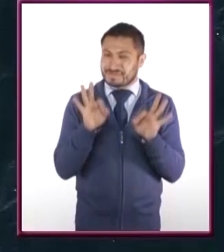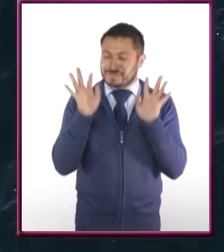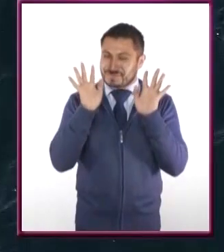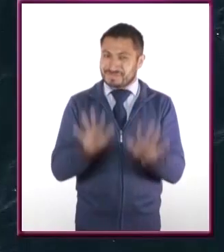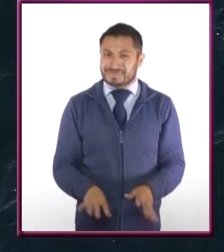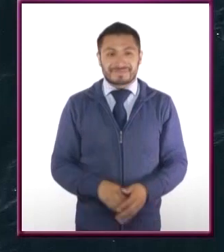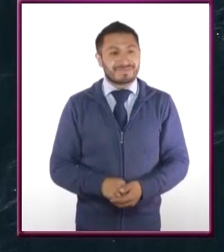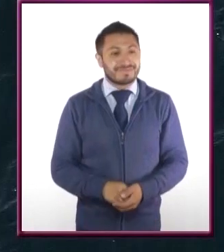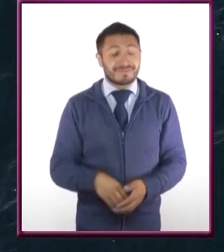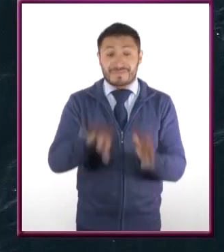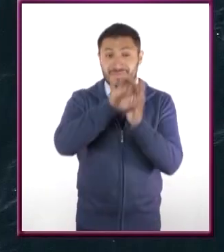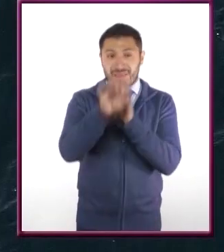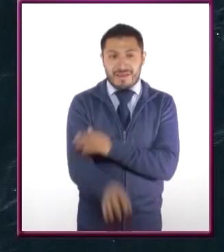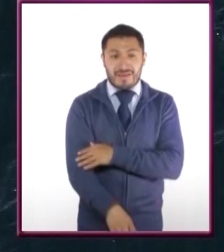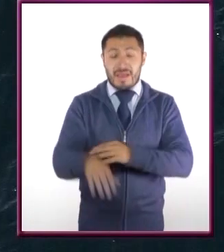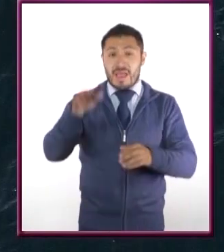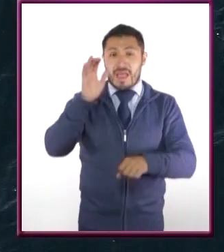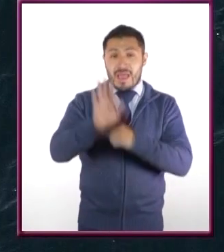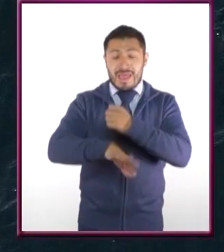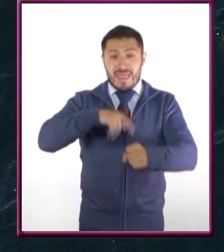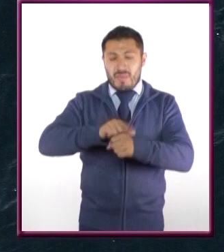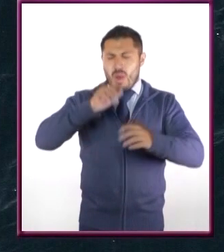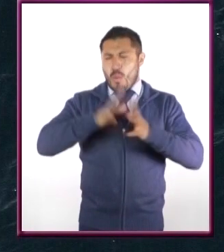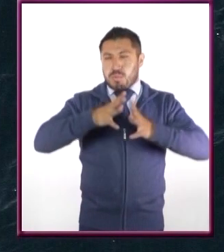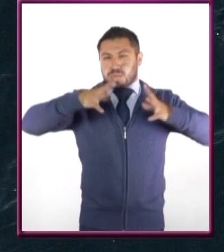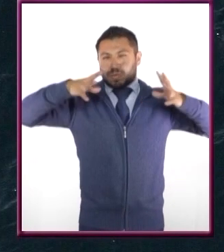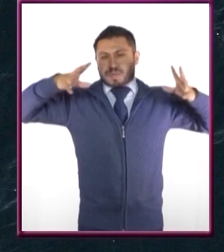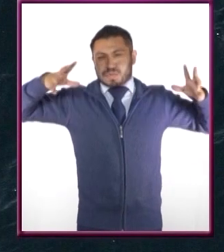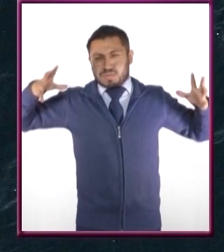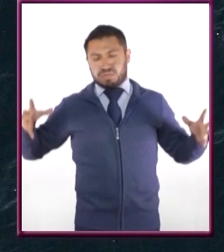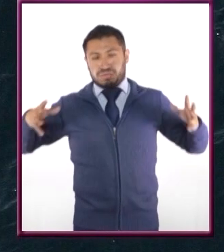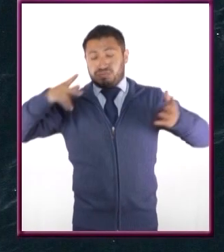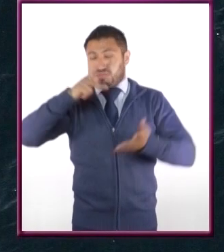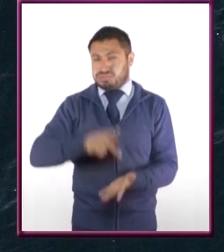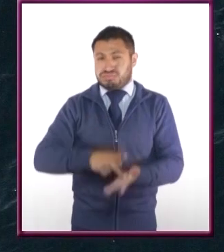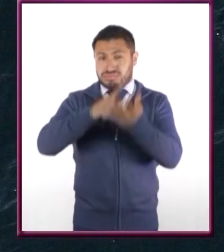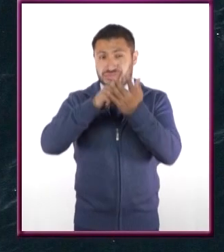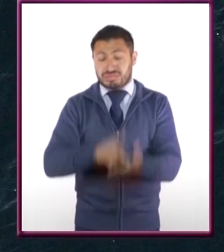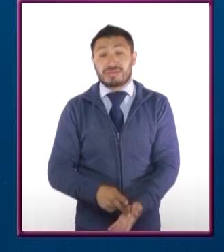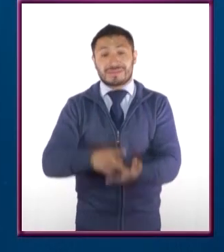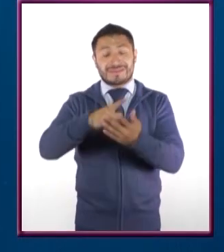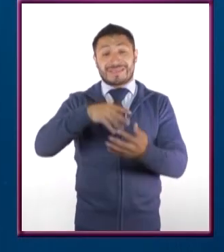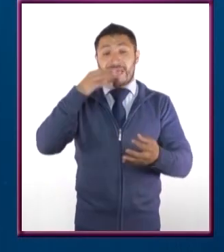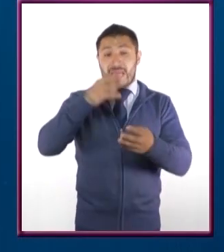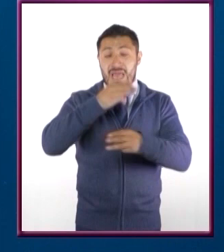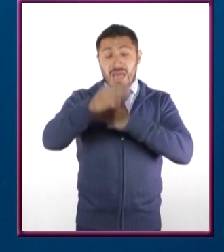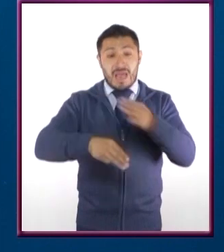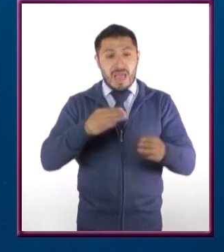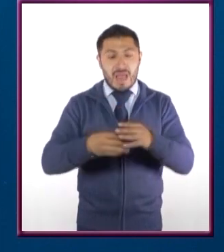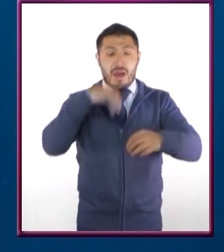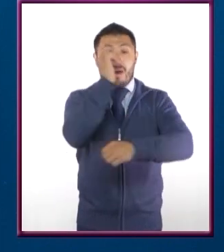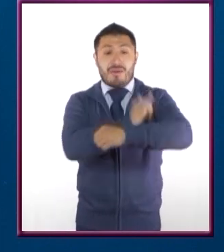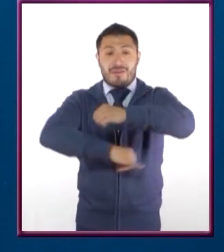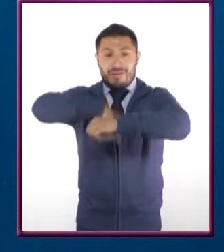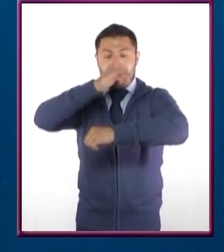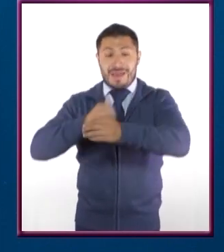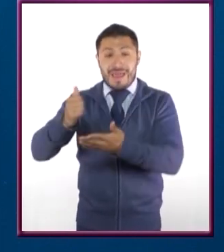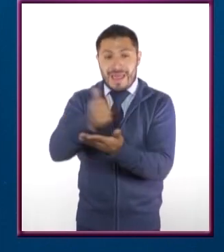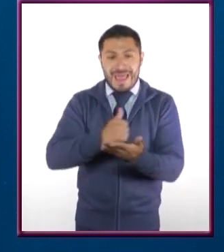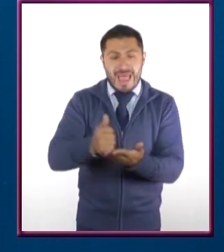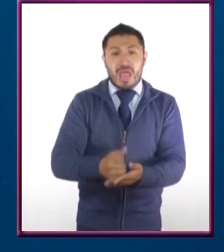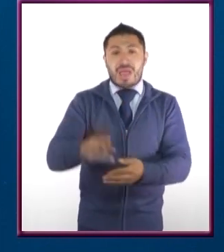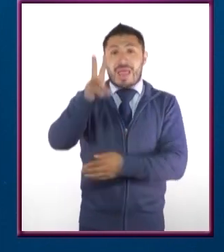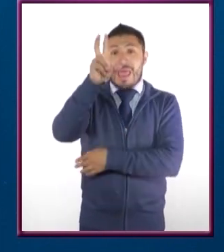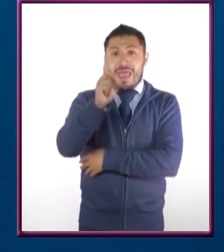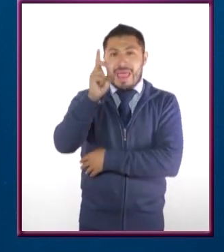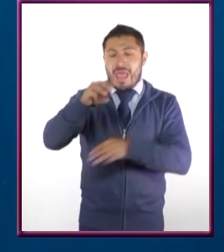Por ejemplo, el del animal más grande y pesado de la Tierra, la ballena azul, con sus imbatibles 30